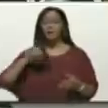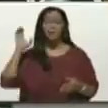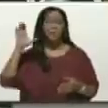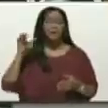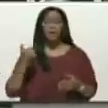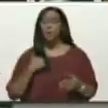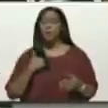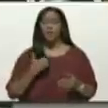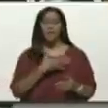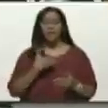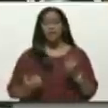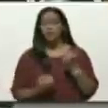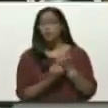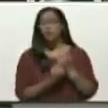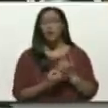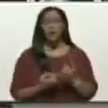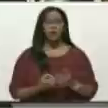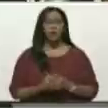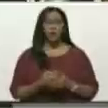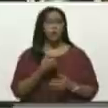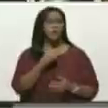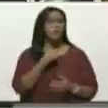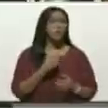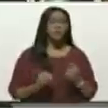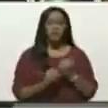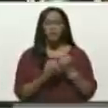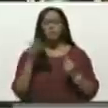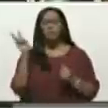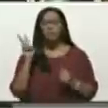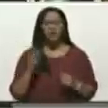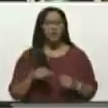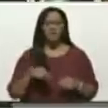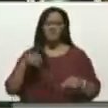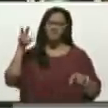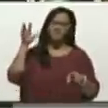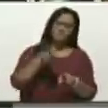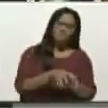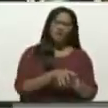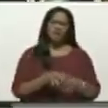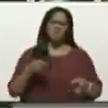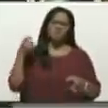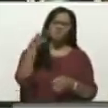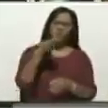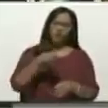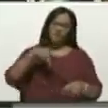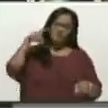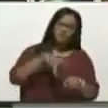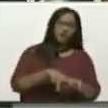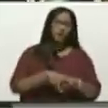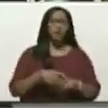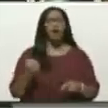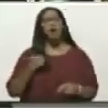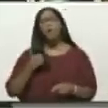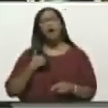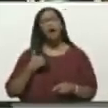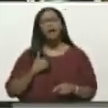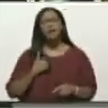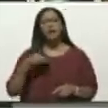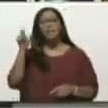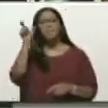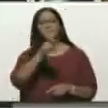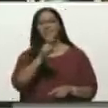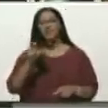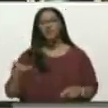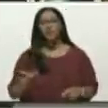alguna manera quieren trabajar con Venezuela, persigue a ciudadanos de cualquier nacionalidad, los persigue, les